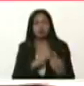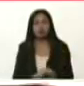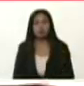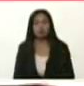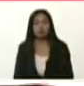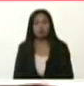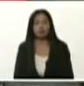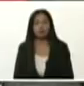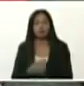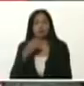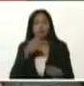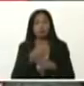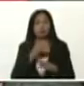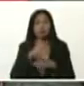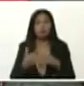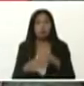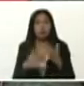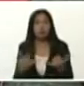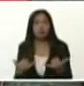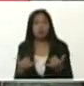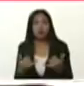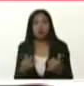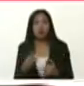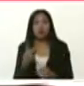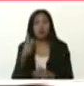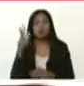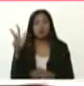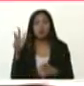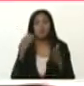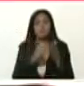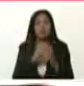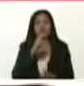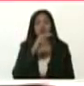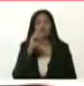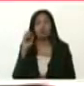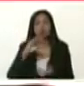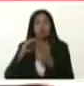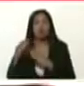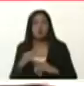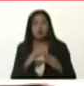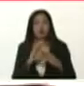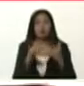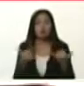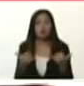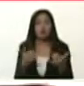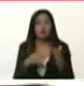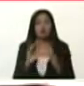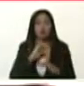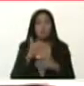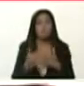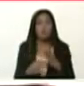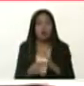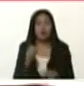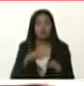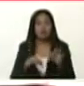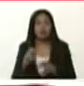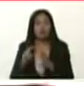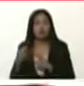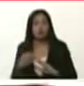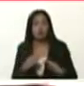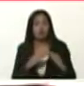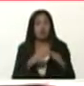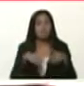Para la ejecución de estos planes, de estas 3.200 comunas y de estos planes de siembra comunal,